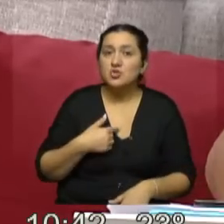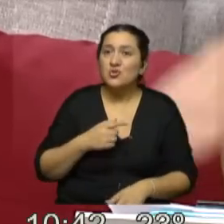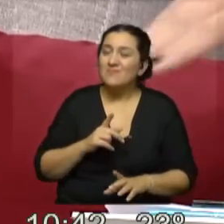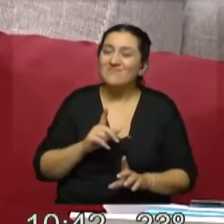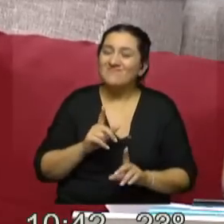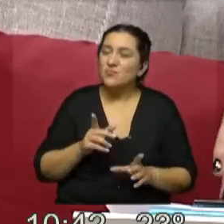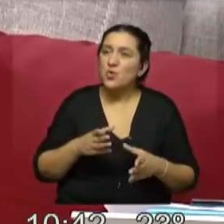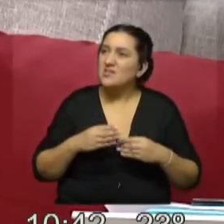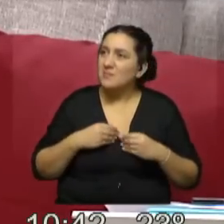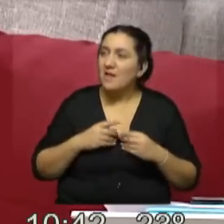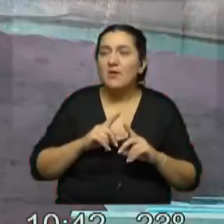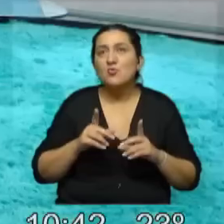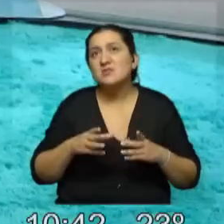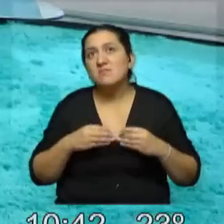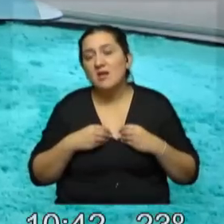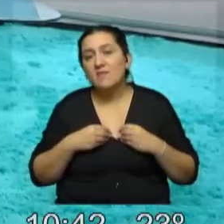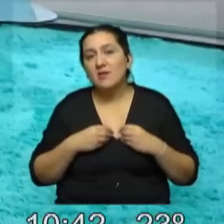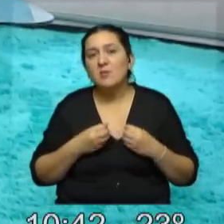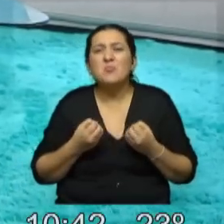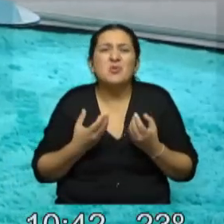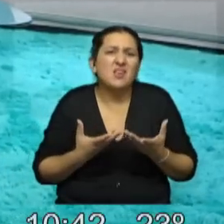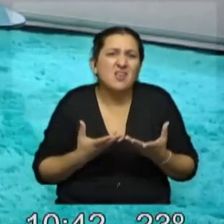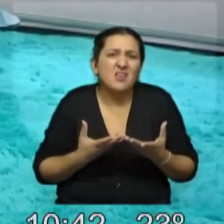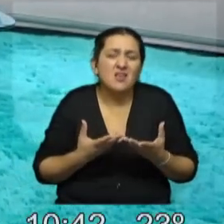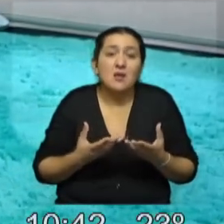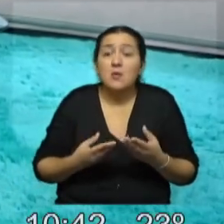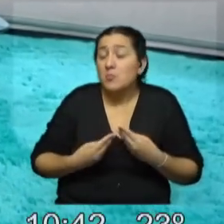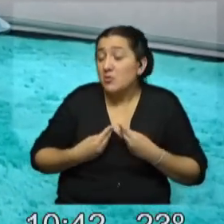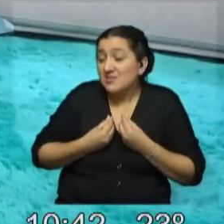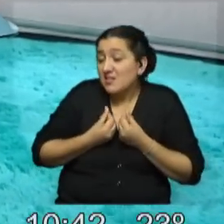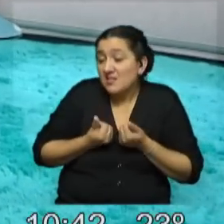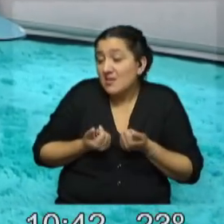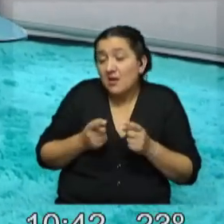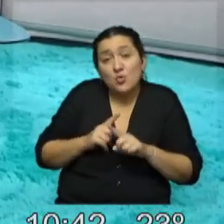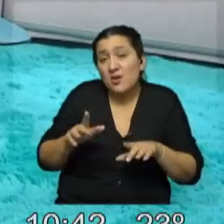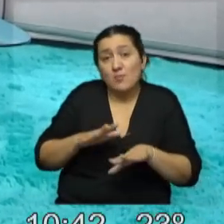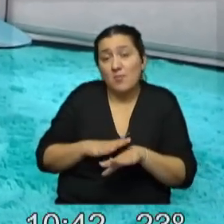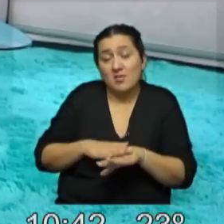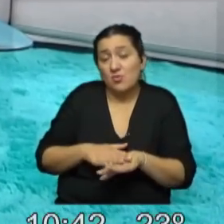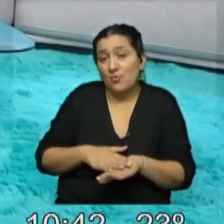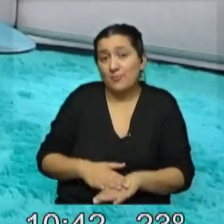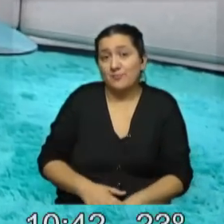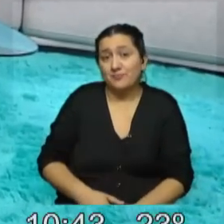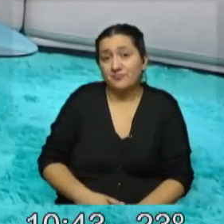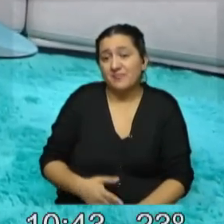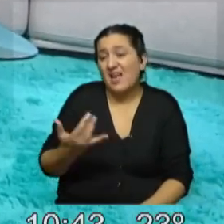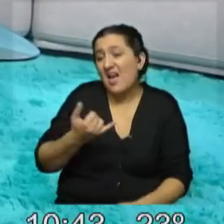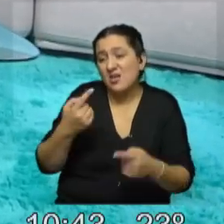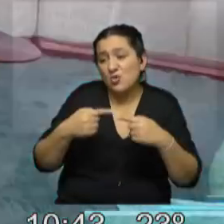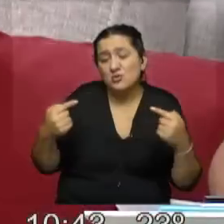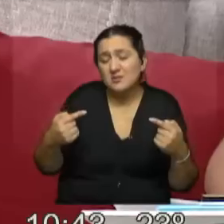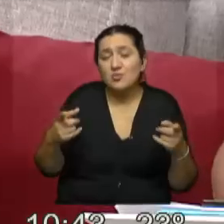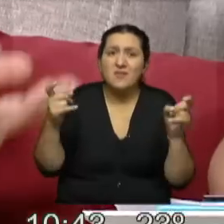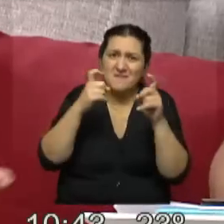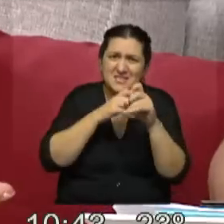aceptando Y por qué sentías que no no era el momento porque sentía que no que no era el momento hay cosas que difícil